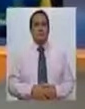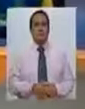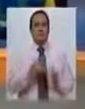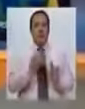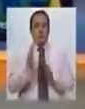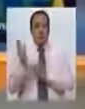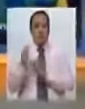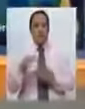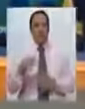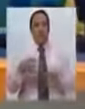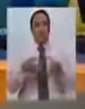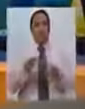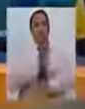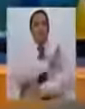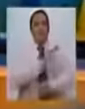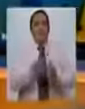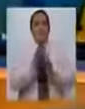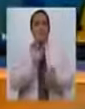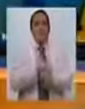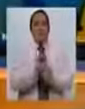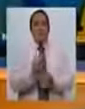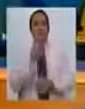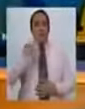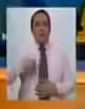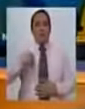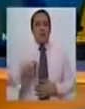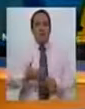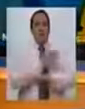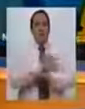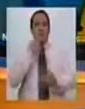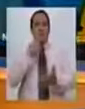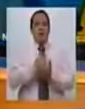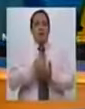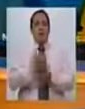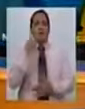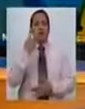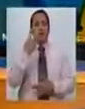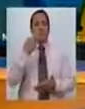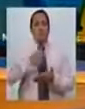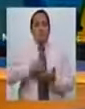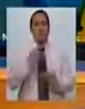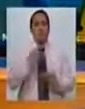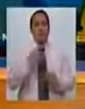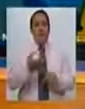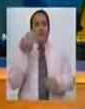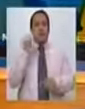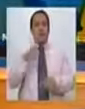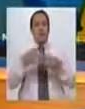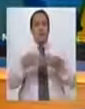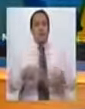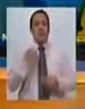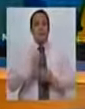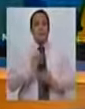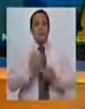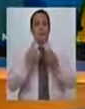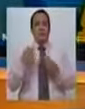En otro tema, el Ministerio Público pidió 4 años de cárcel para Luis Castañeda Locio por haberse asignado un doble sueldo entre el año 2004 y 2006 bajo el concepto de cumplir